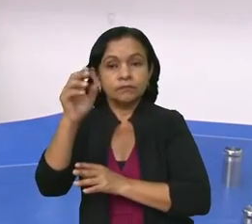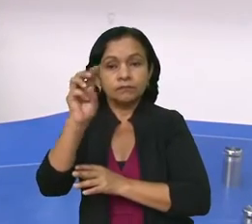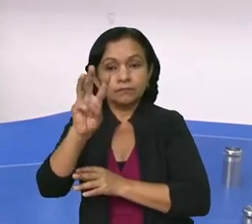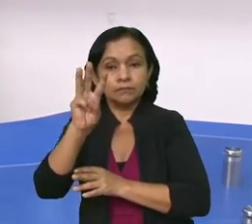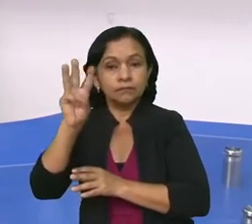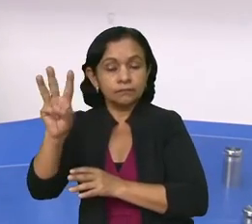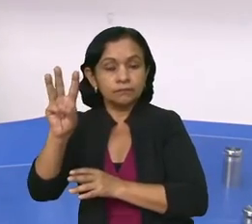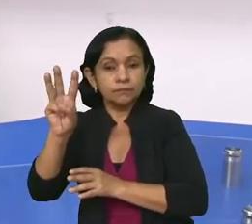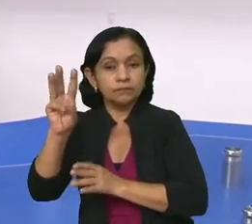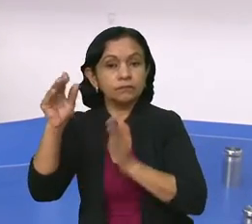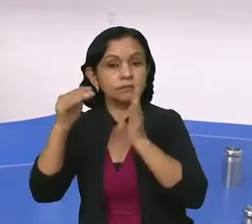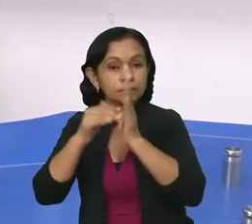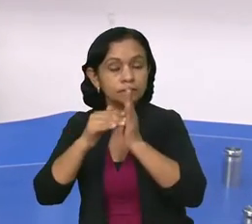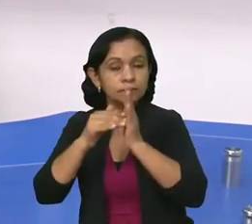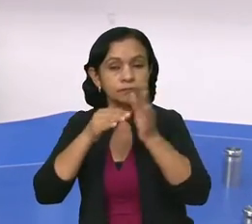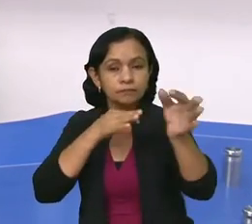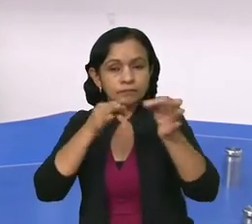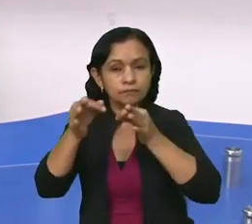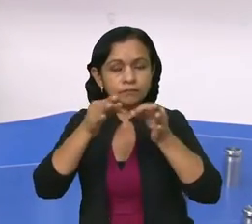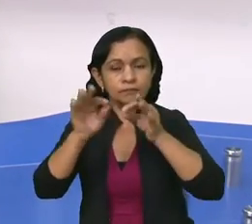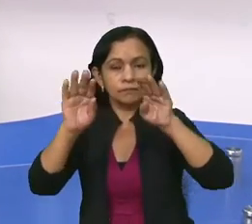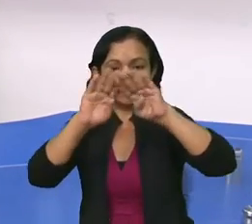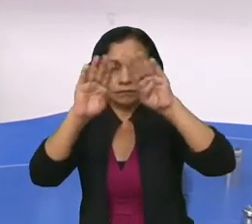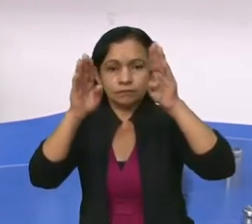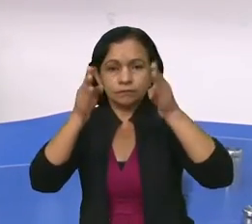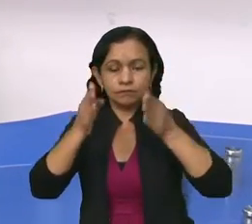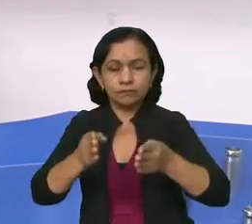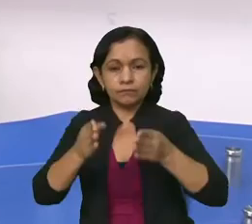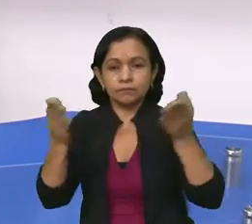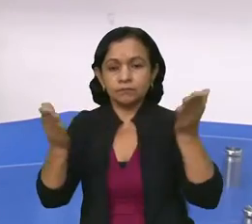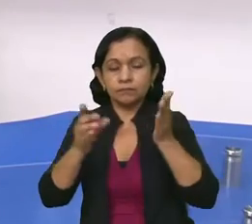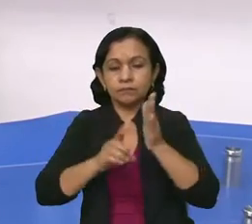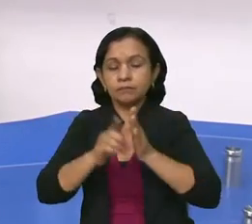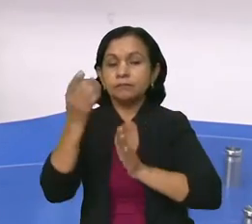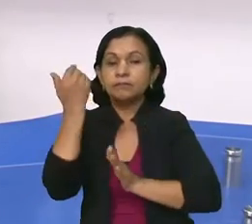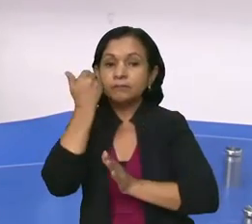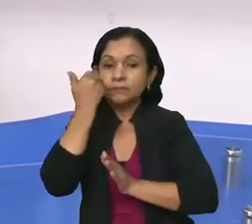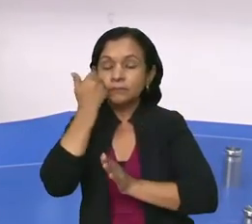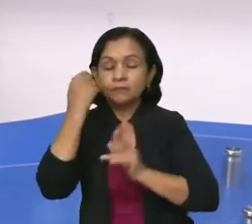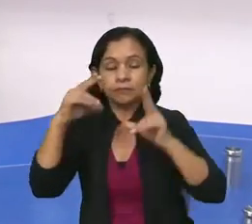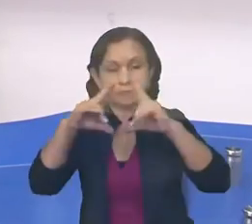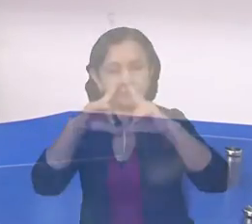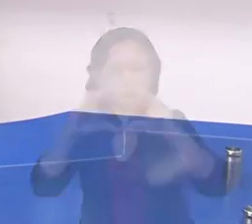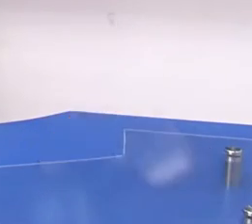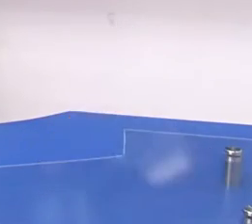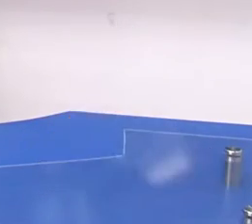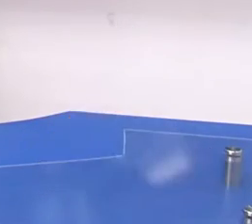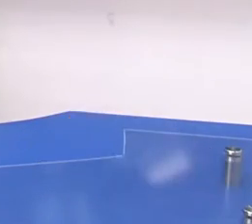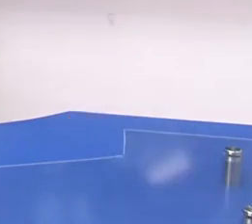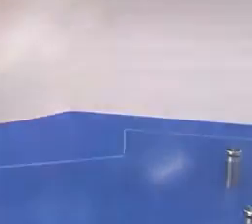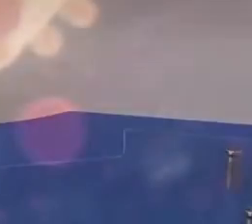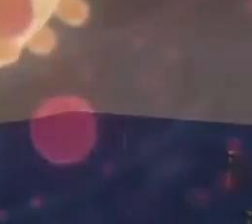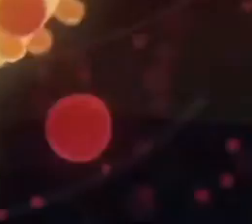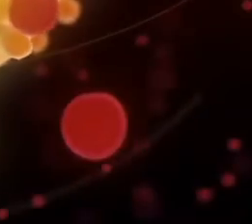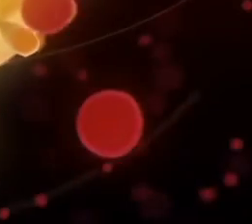26.933.000. Veamos el reporte que nos elaboró Vanessa Paz sobre el avance de esta enfermedad a nivel mundial. Veamos.